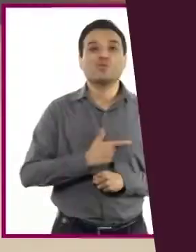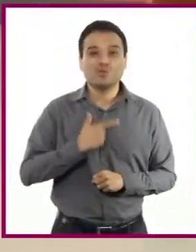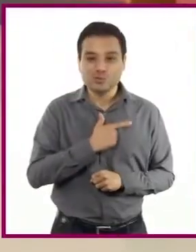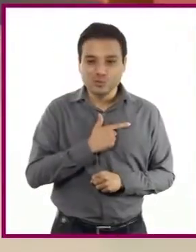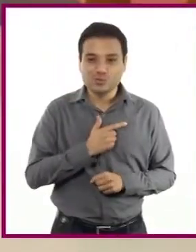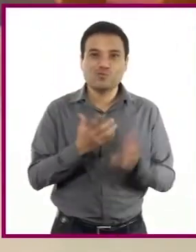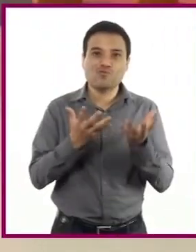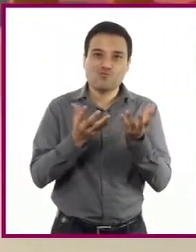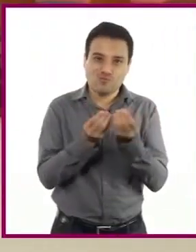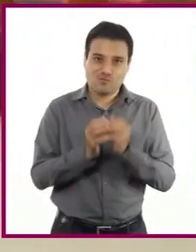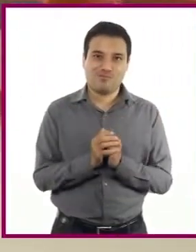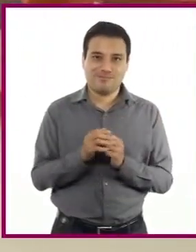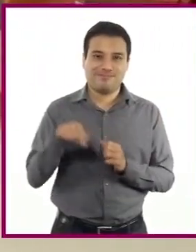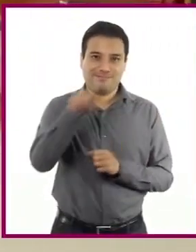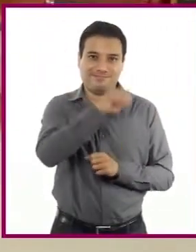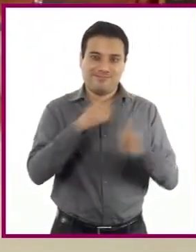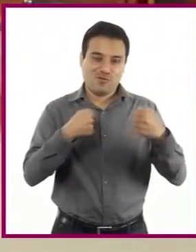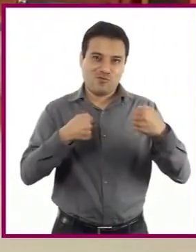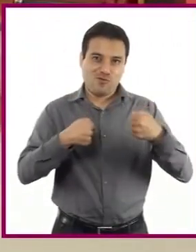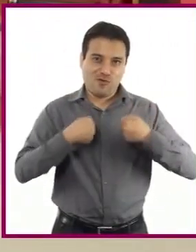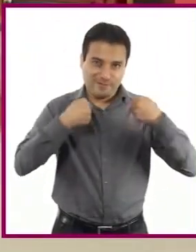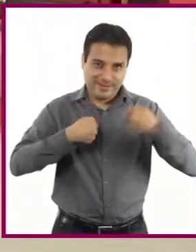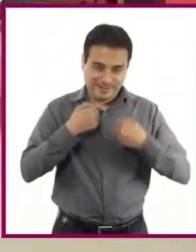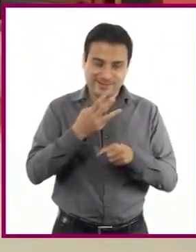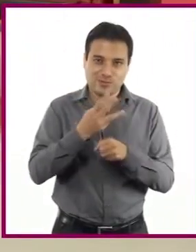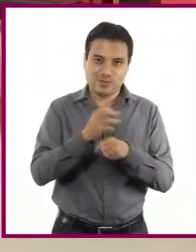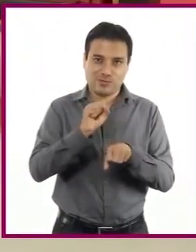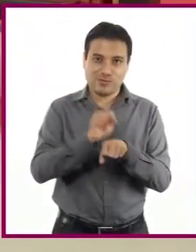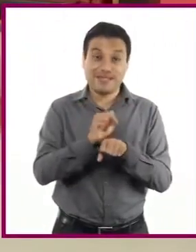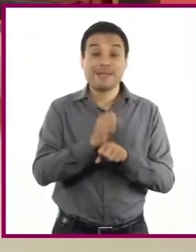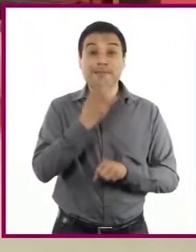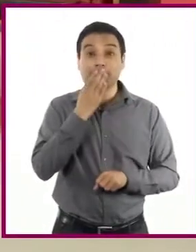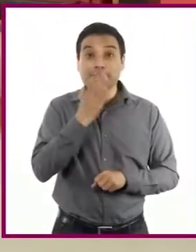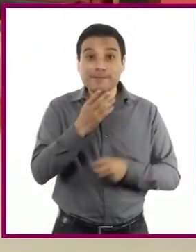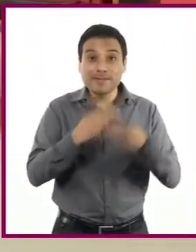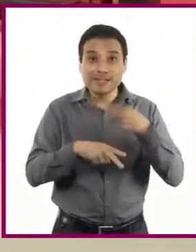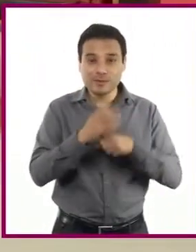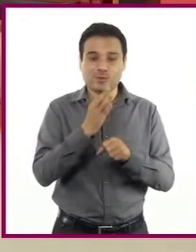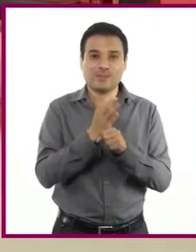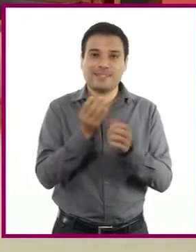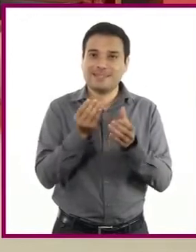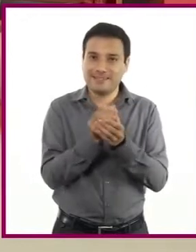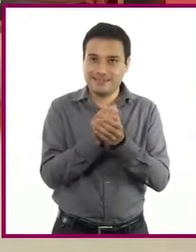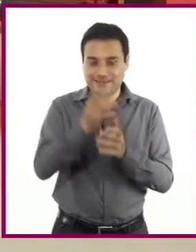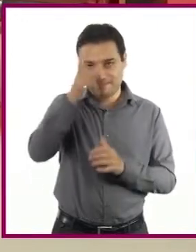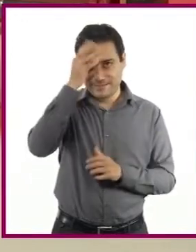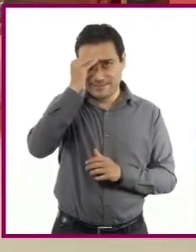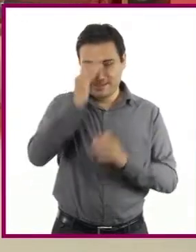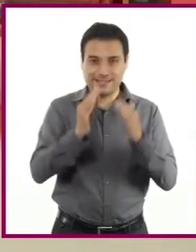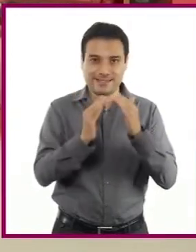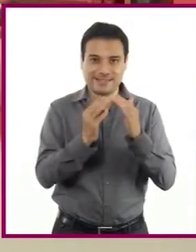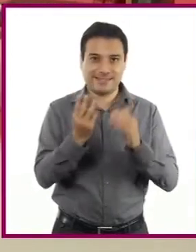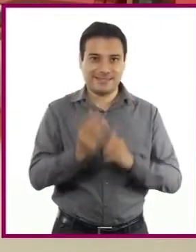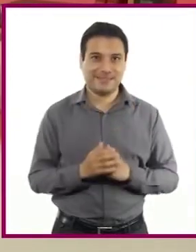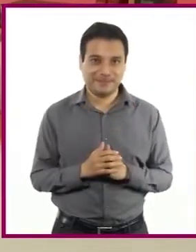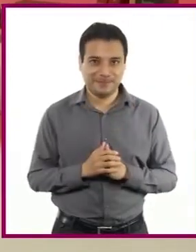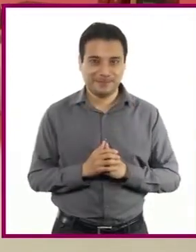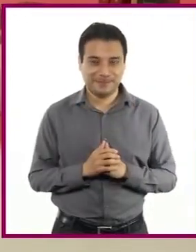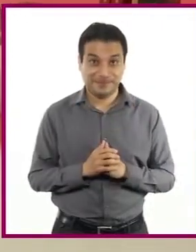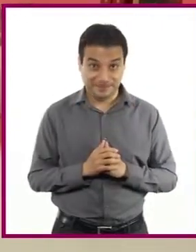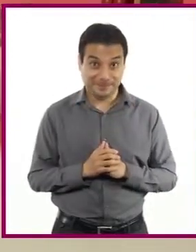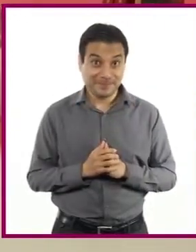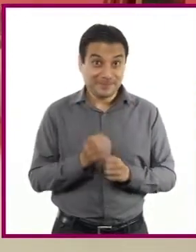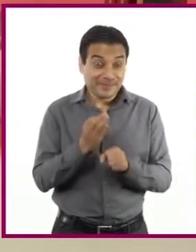jóvenes de tercer grado de secundaria. Bienvenidas y bienvenidos a esta sesión de Aprende en Casa 3. Este es un